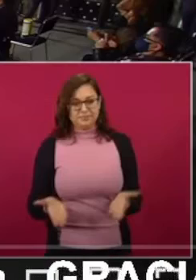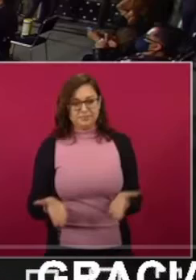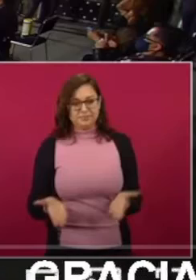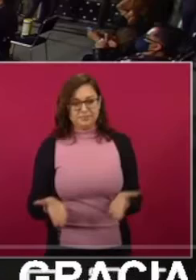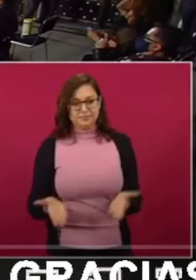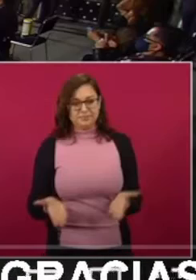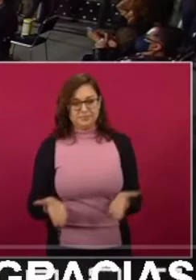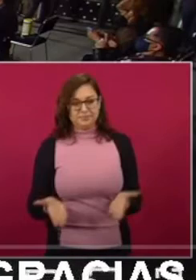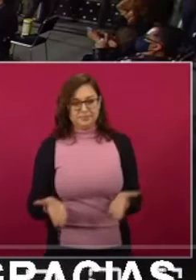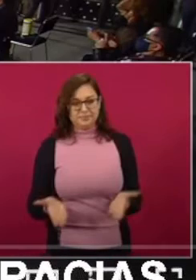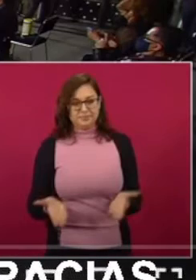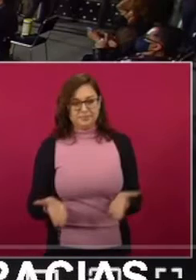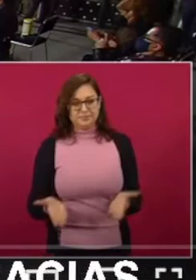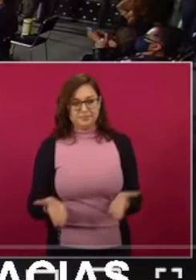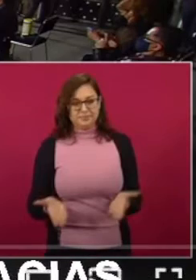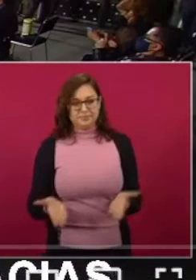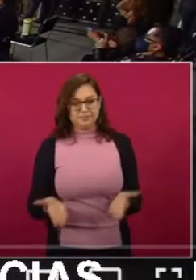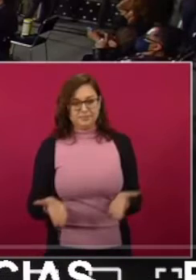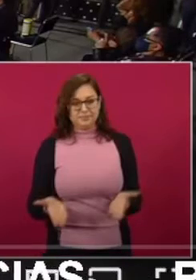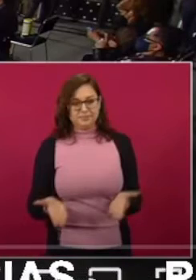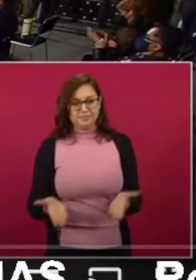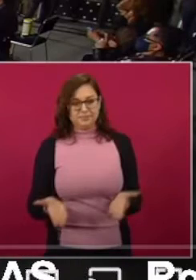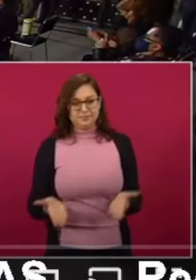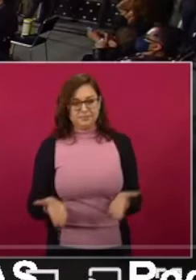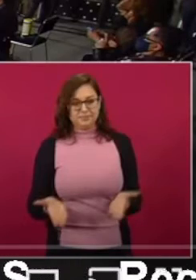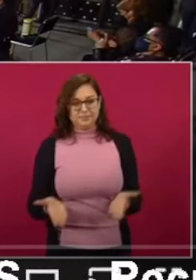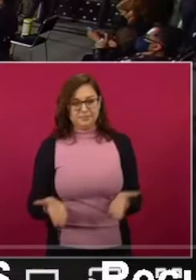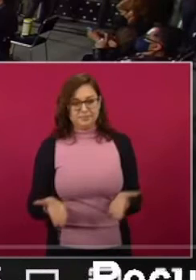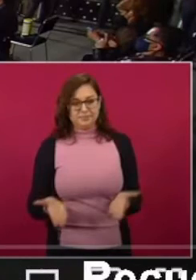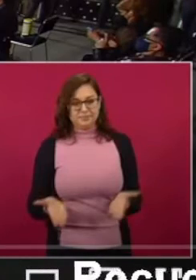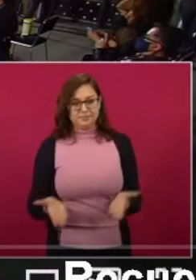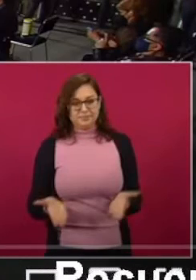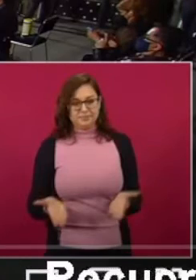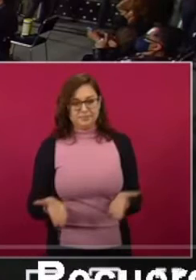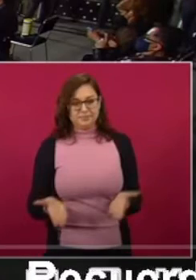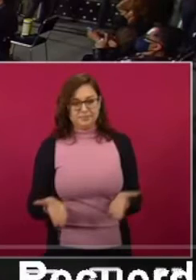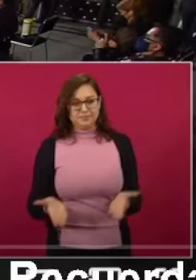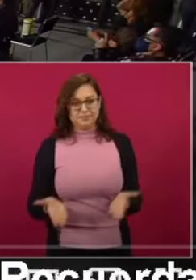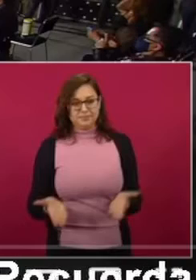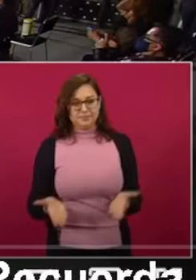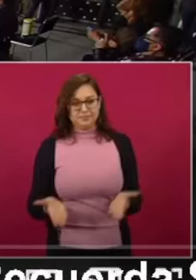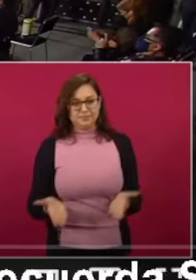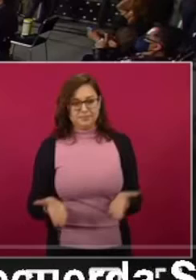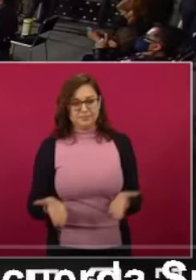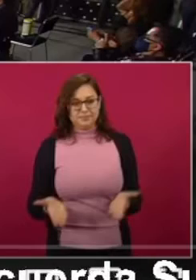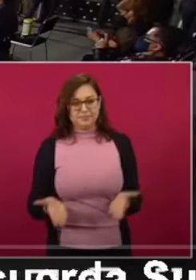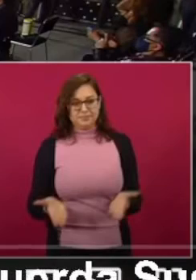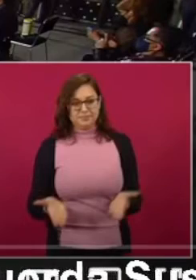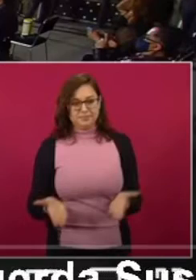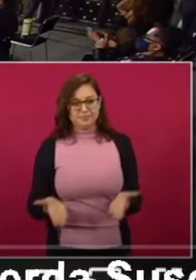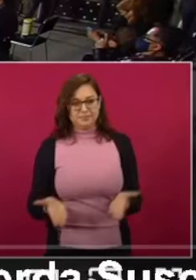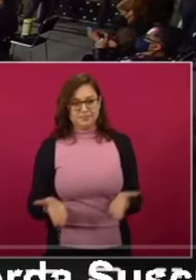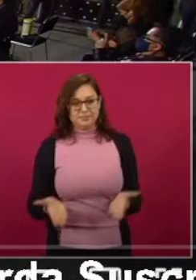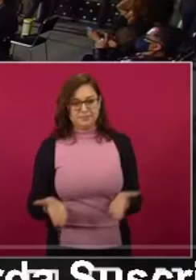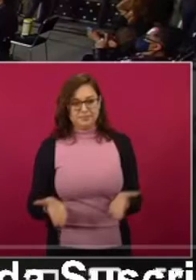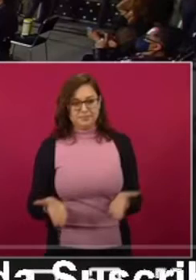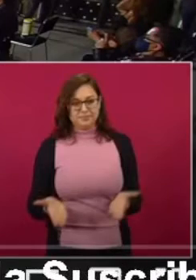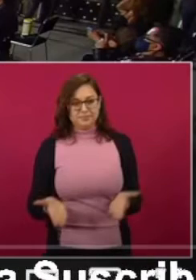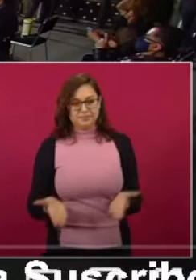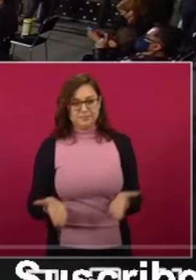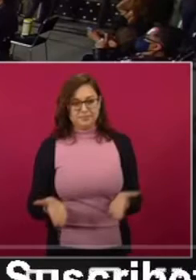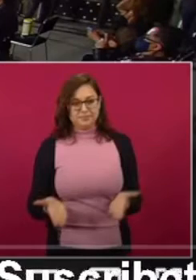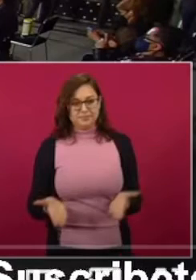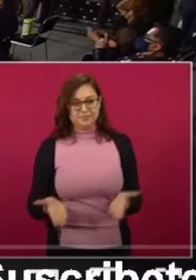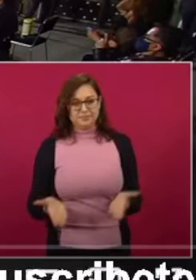por eso la cuarta transformación no es el presidente la puerta tras